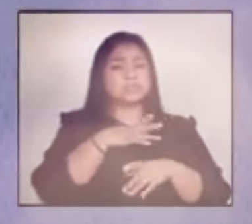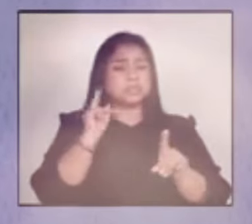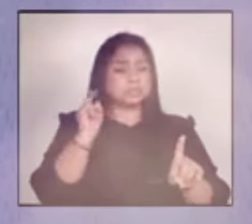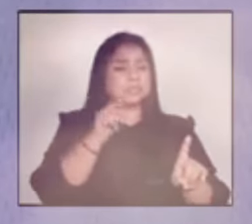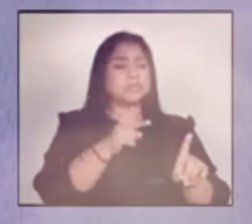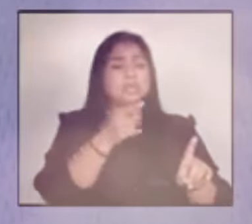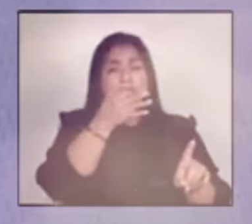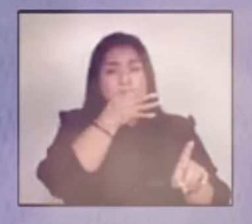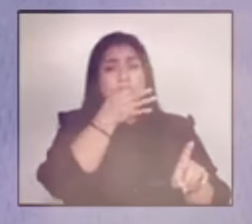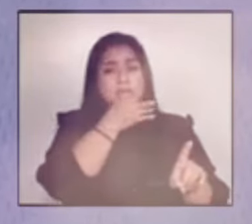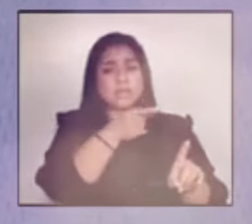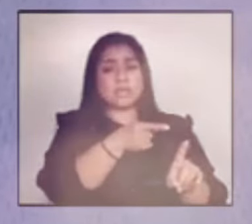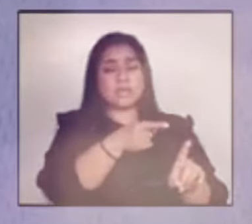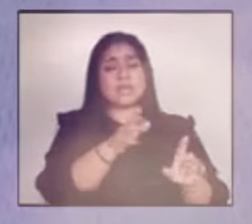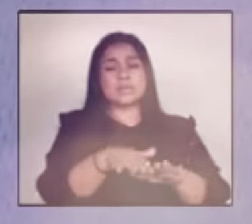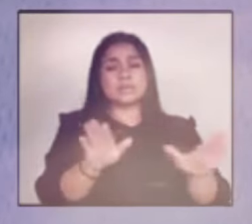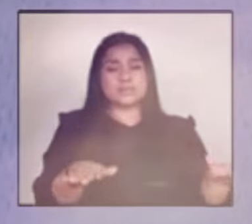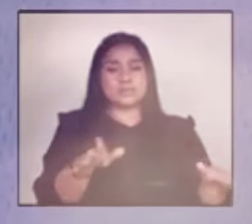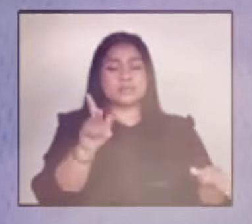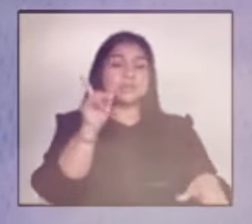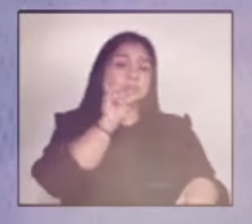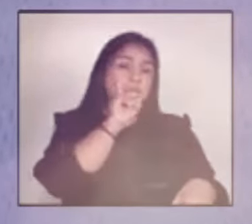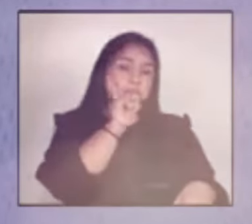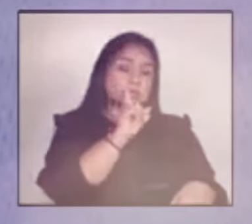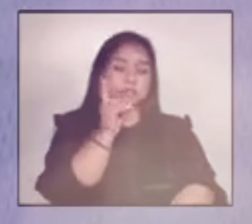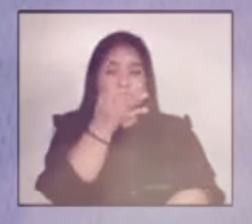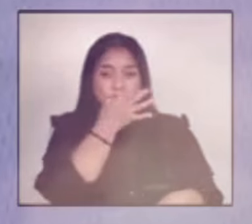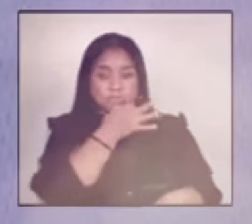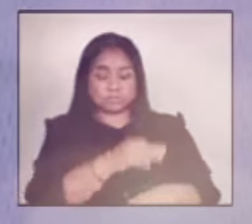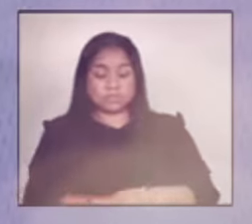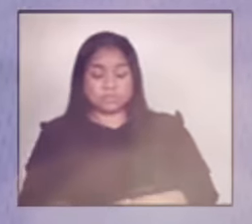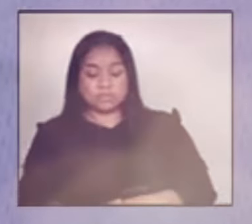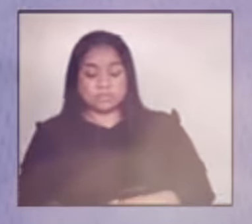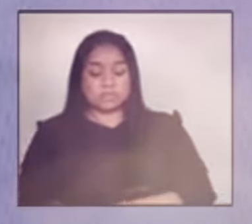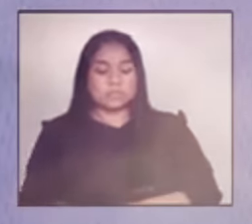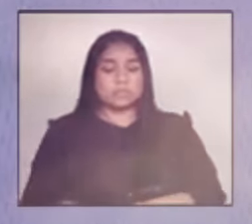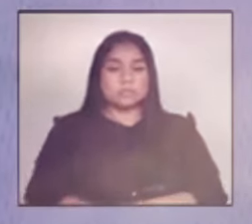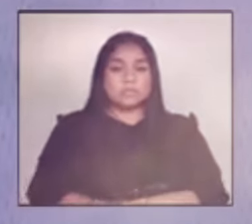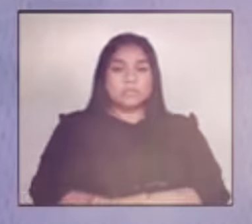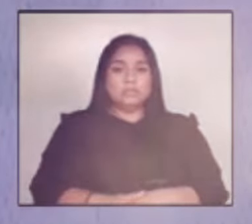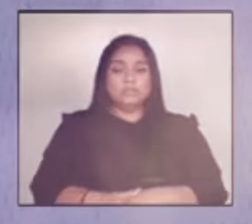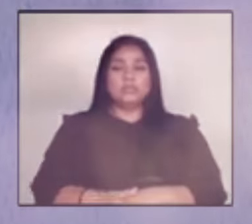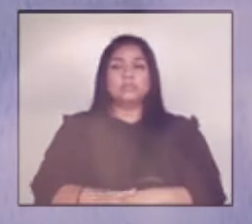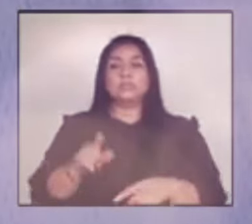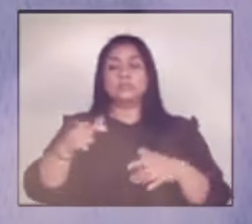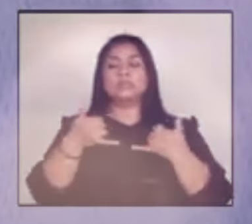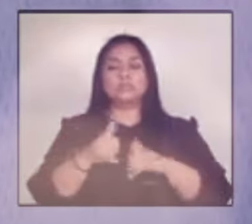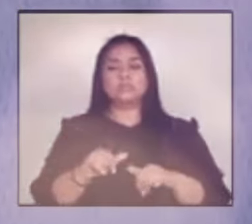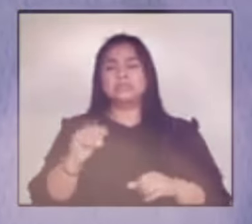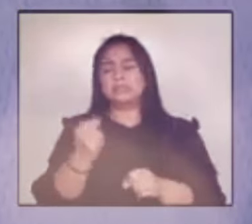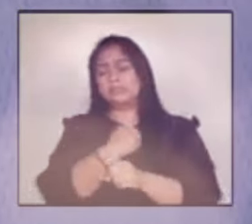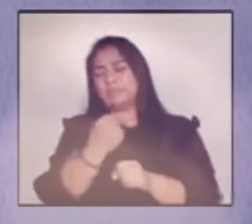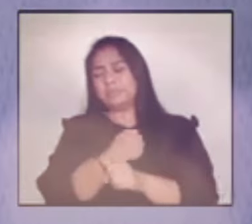mujeres, hacia las niñas, hacia las adolescentes, hacia, durante cientos de